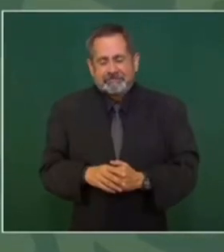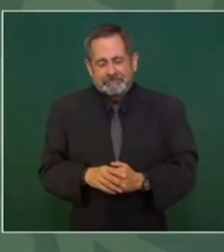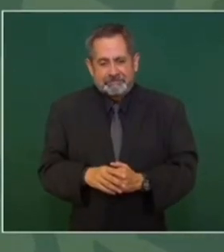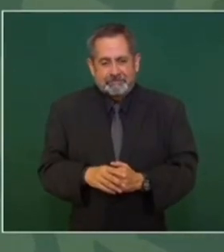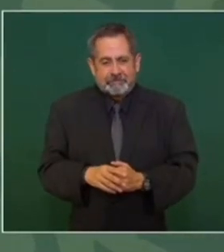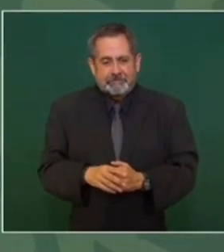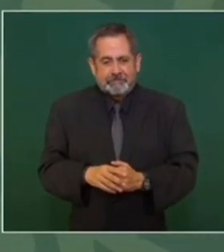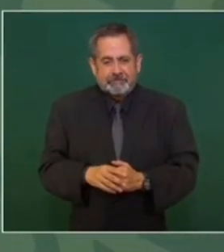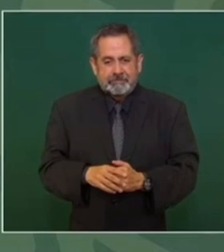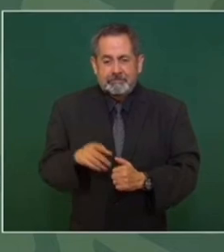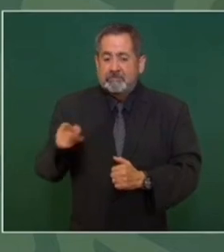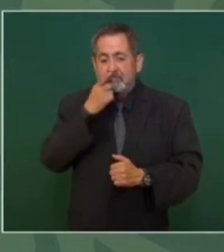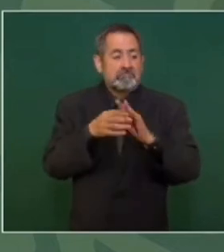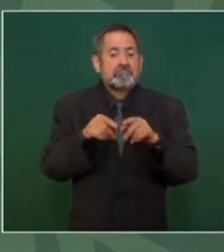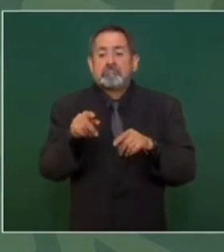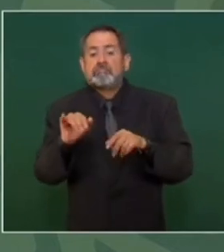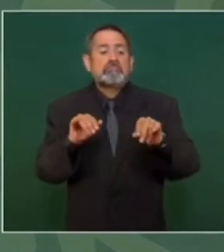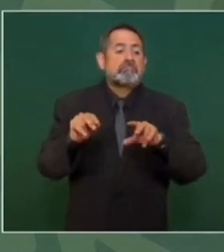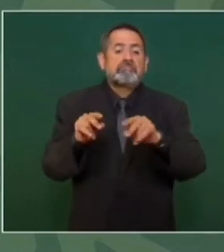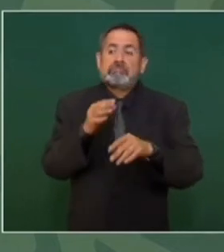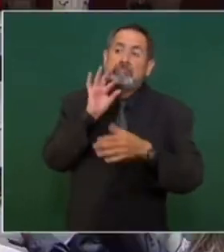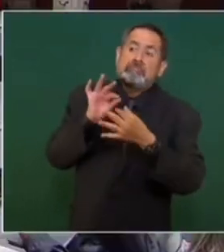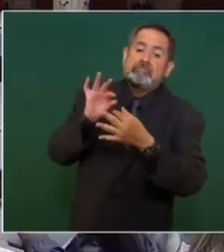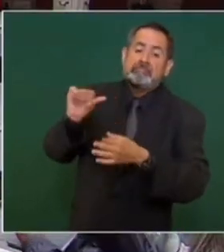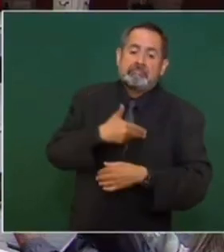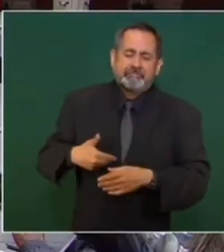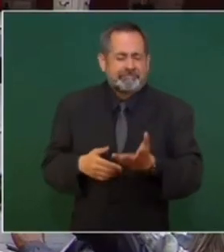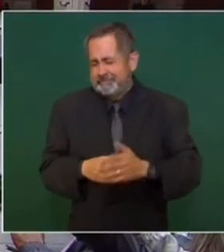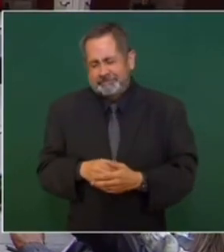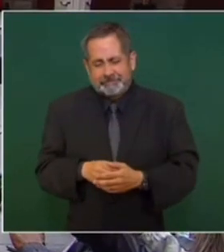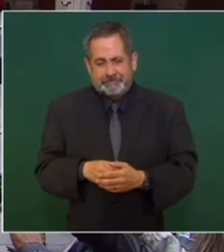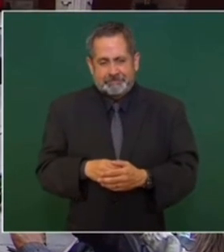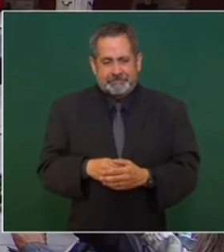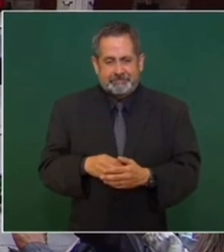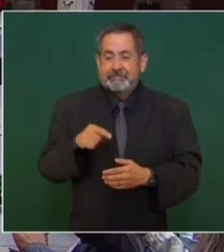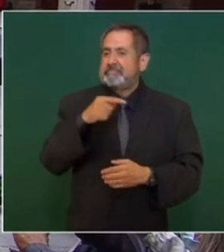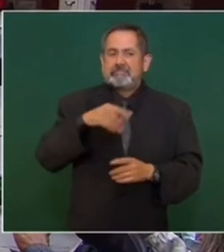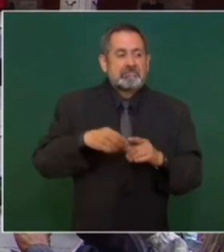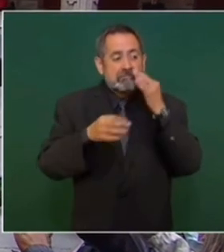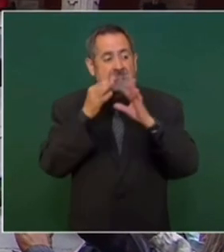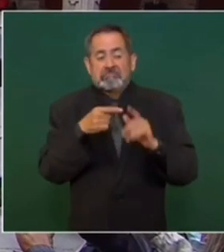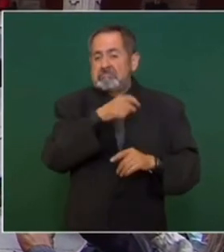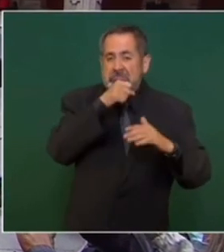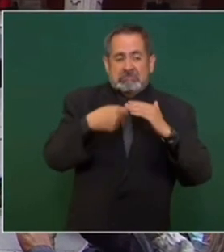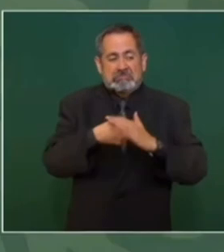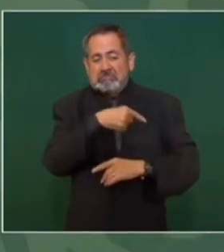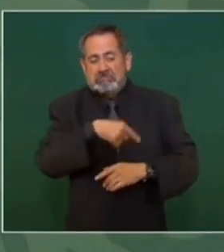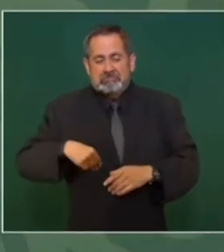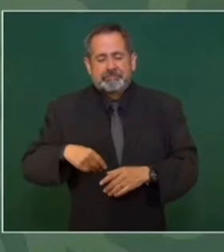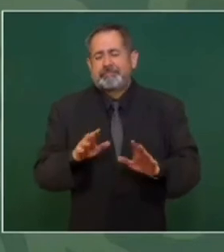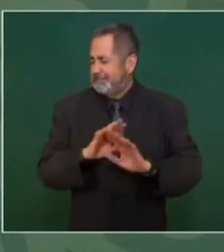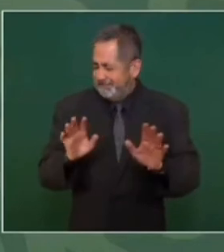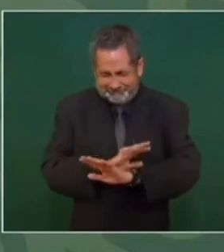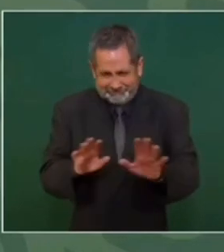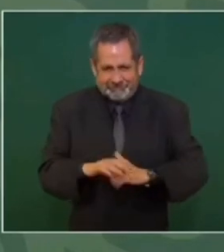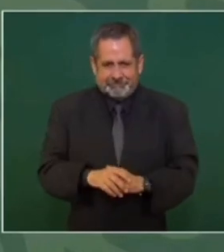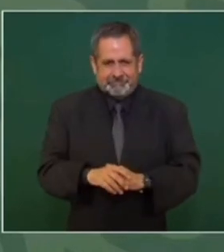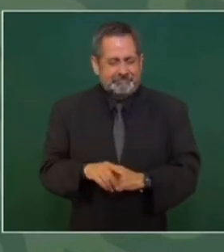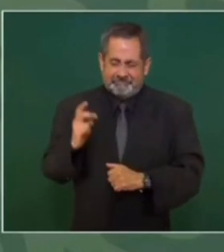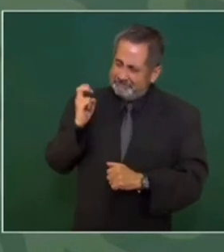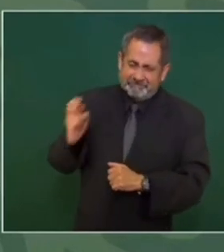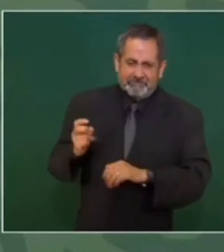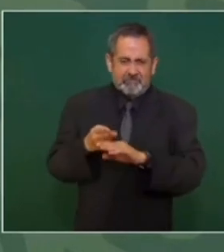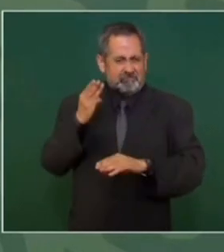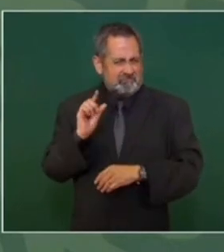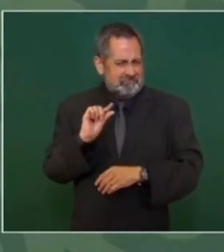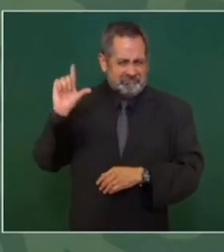es que los medios o alguien los medios no no no no no no no no él es